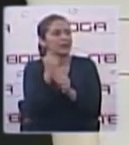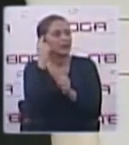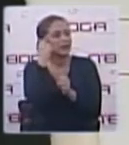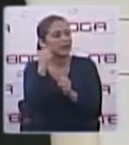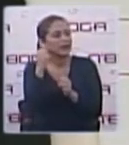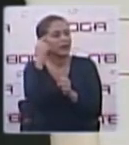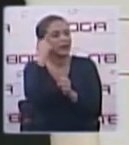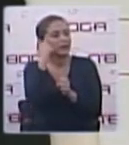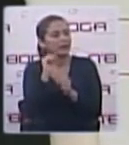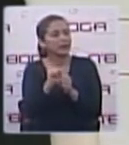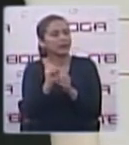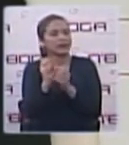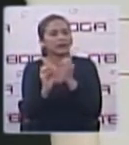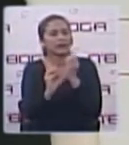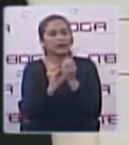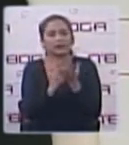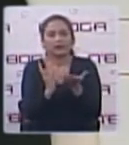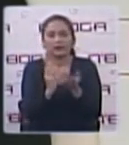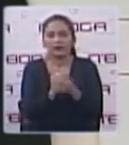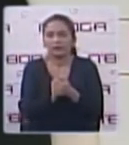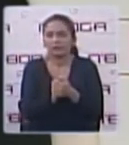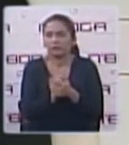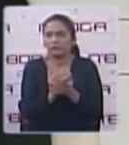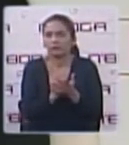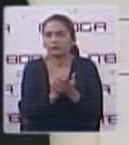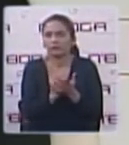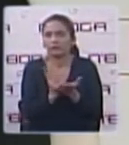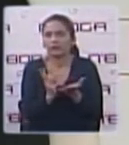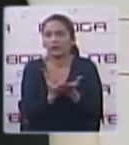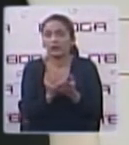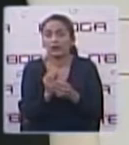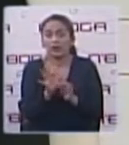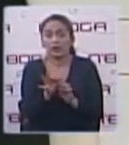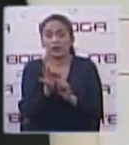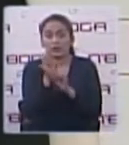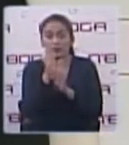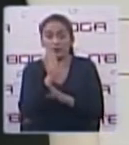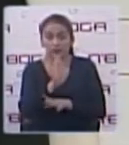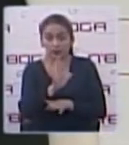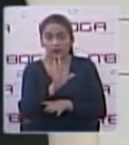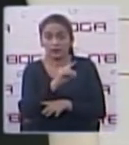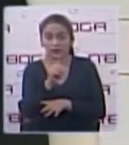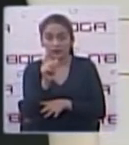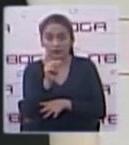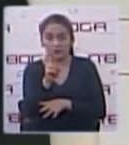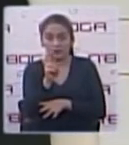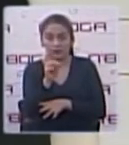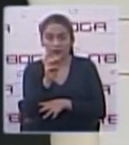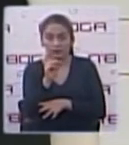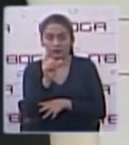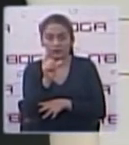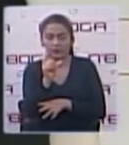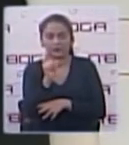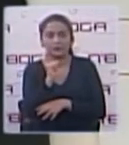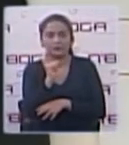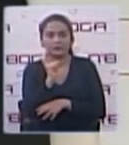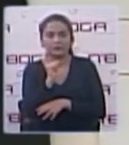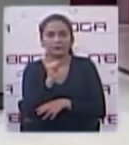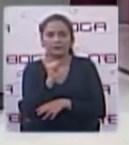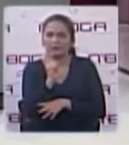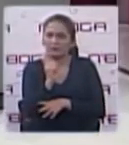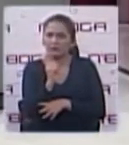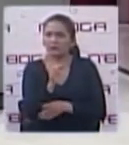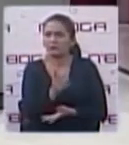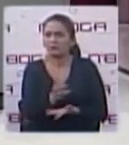de empezar a promover, ¿no?, todo lo que es el café sarumeño. Y luego me di cuenta que a toda la gente